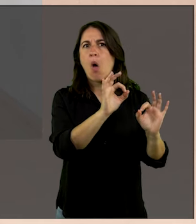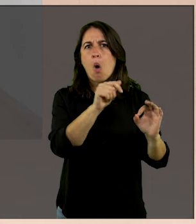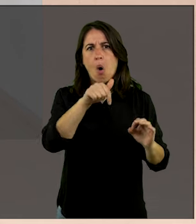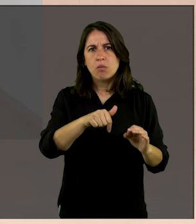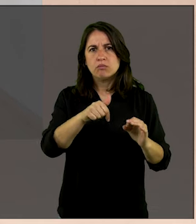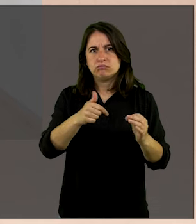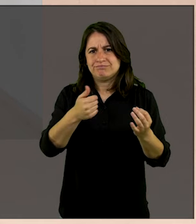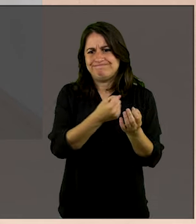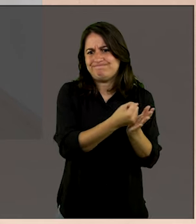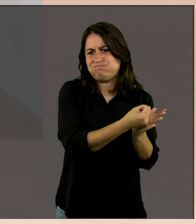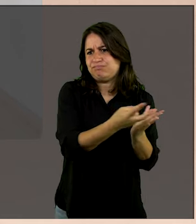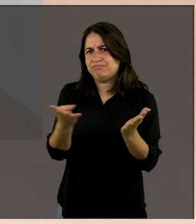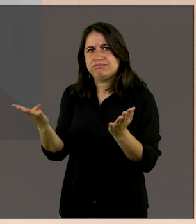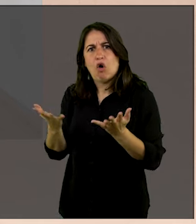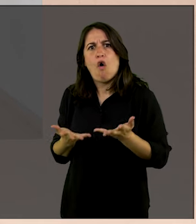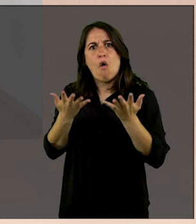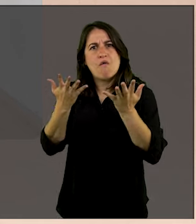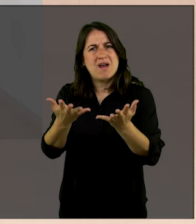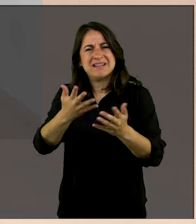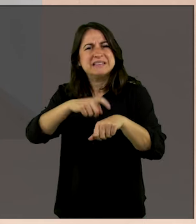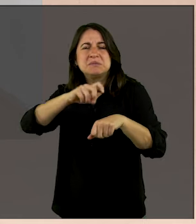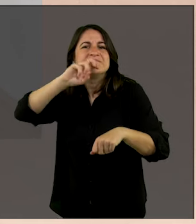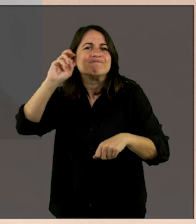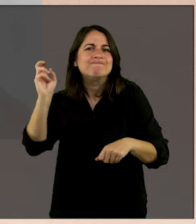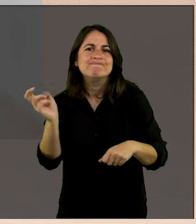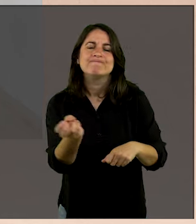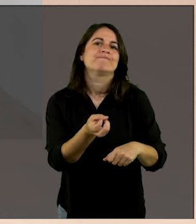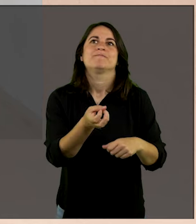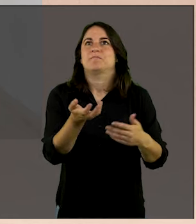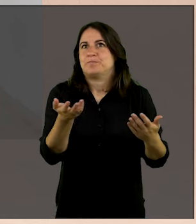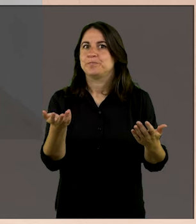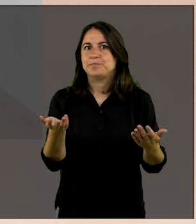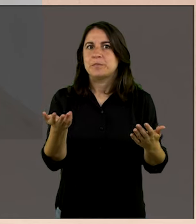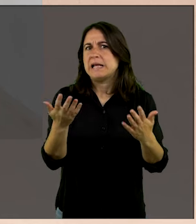que haya hoy en día una oferta amplia, bastante variada,